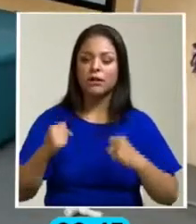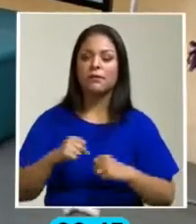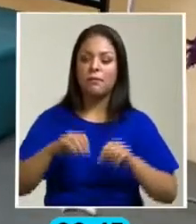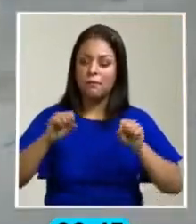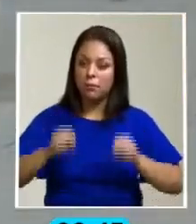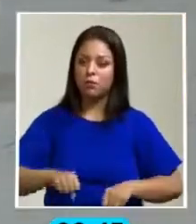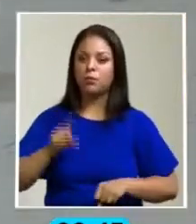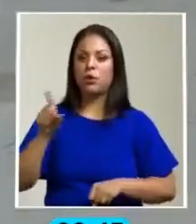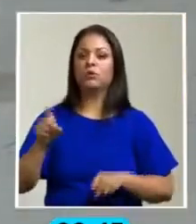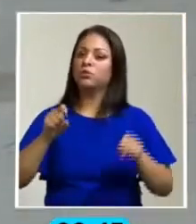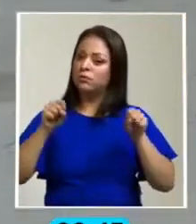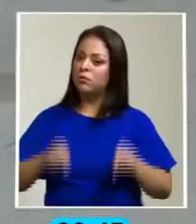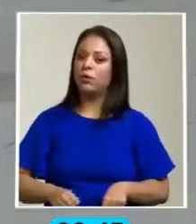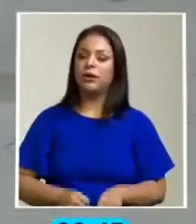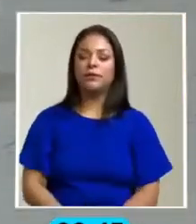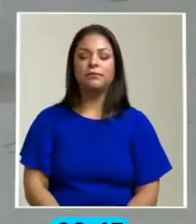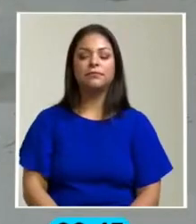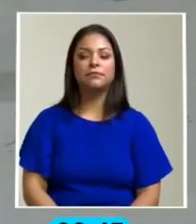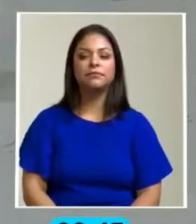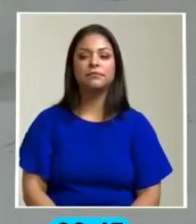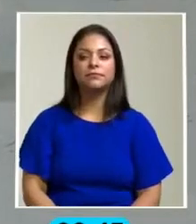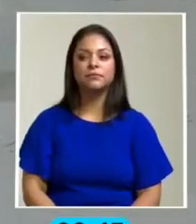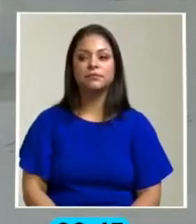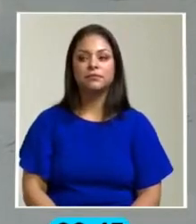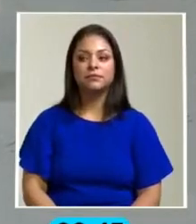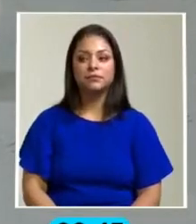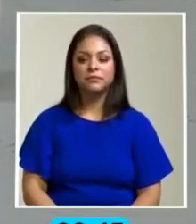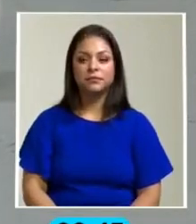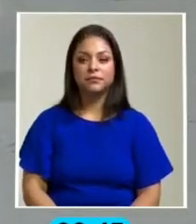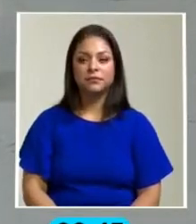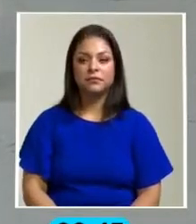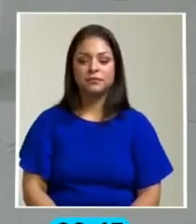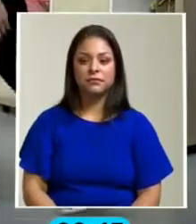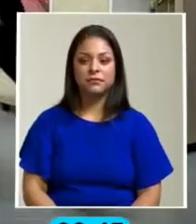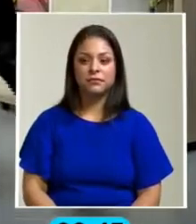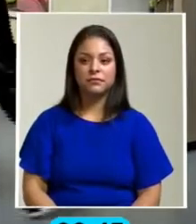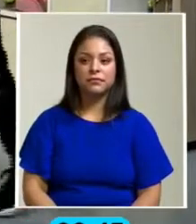Tú puedes, Ángel. Vamos. ¡Listo!